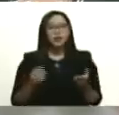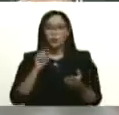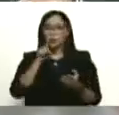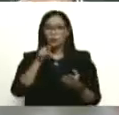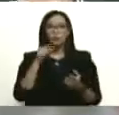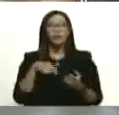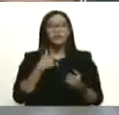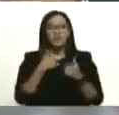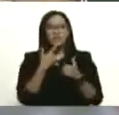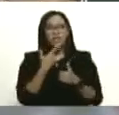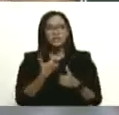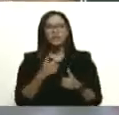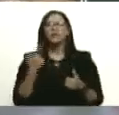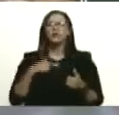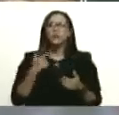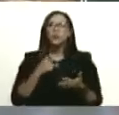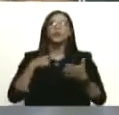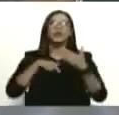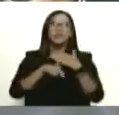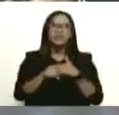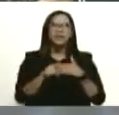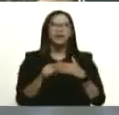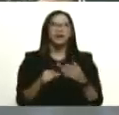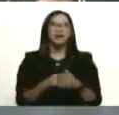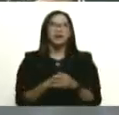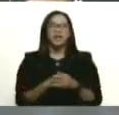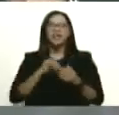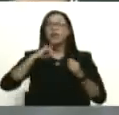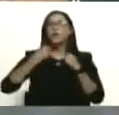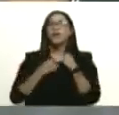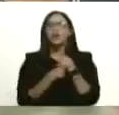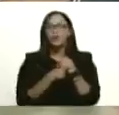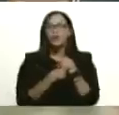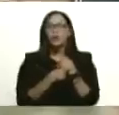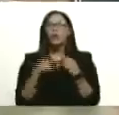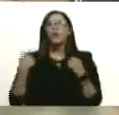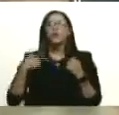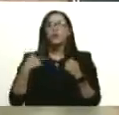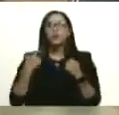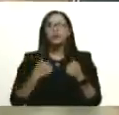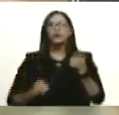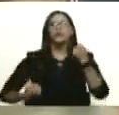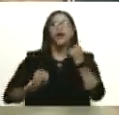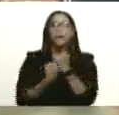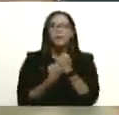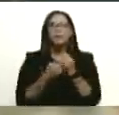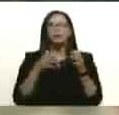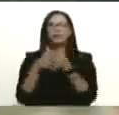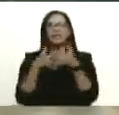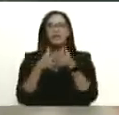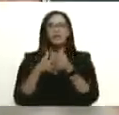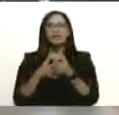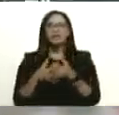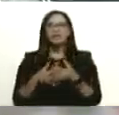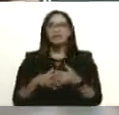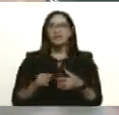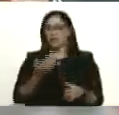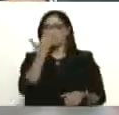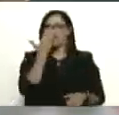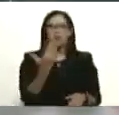señalas, tuvo que llegar, en el caso de Guaidó, tuvo que llegar a tener un apoyo de Estados Unidos absolutamente